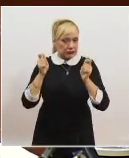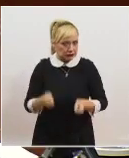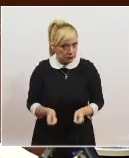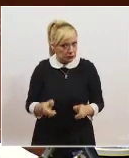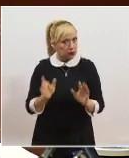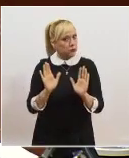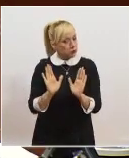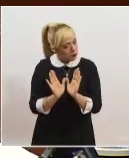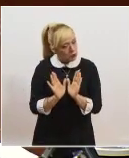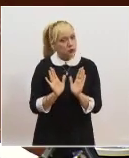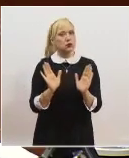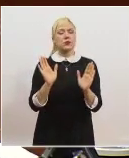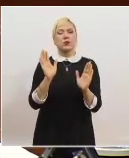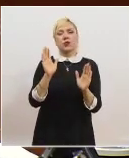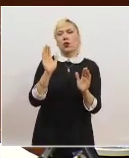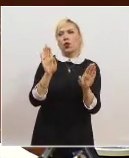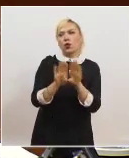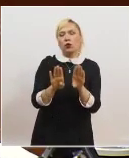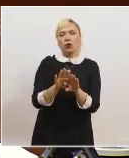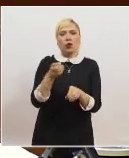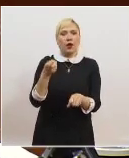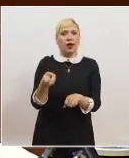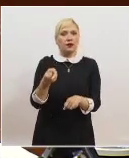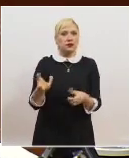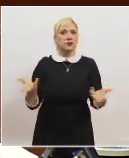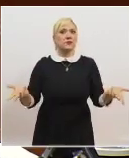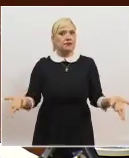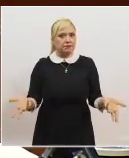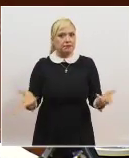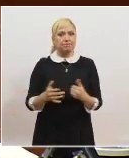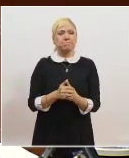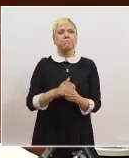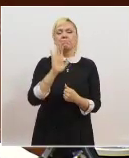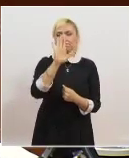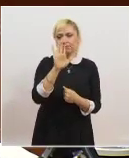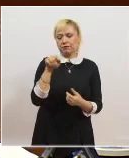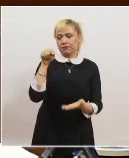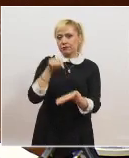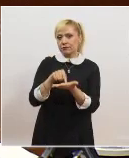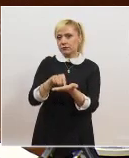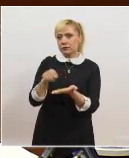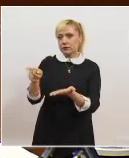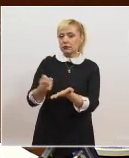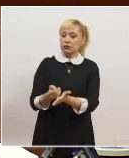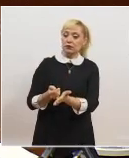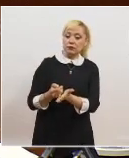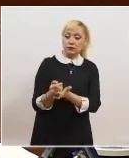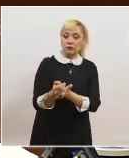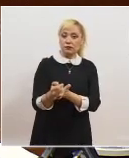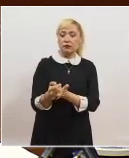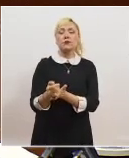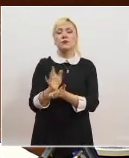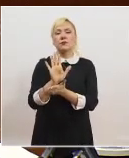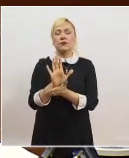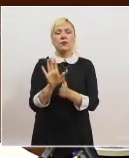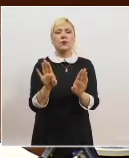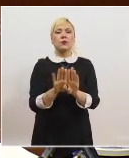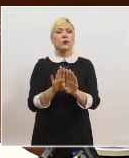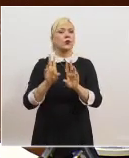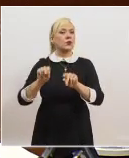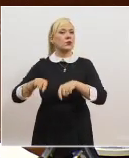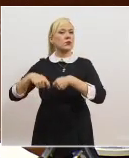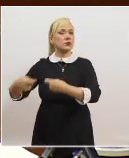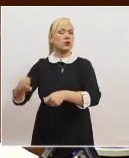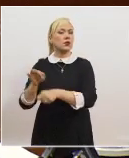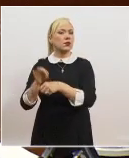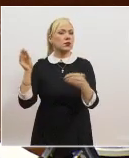recurso de queja frente a esta revocación, esa determinación conlleva una negativa por el juzgador de amparo, por